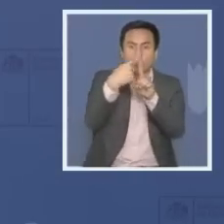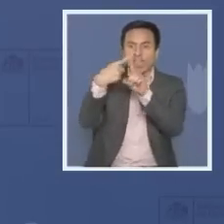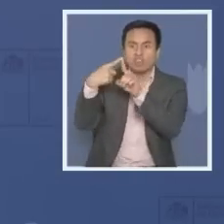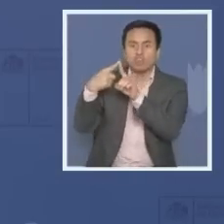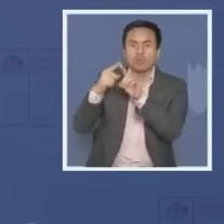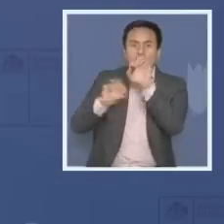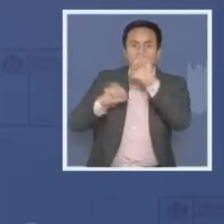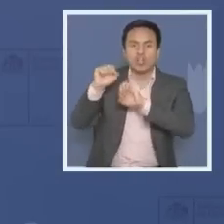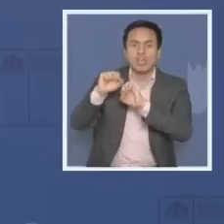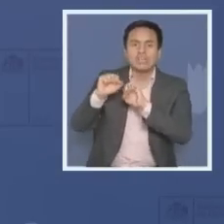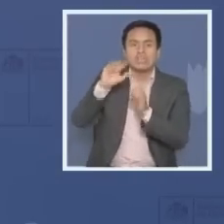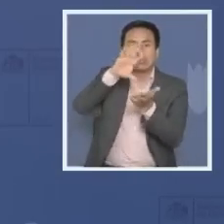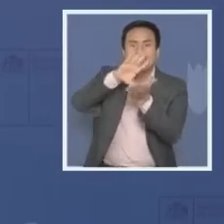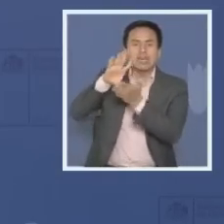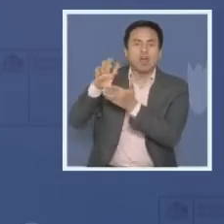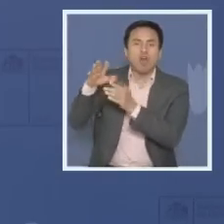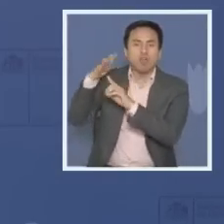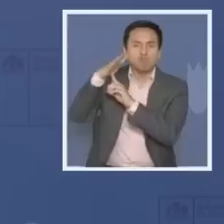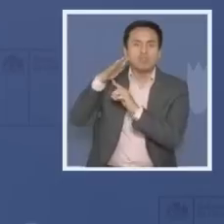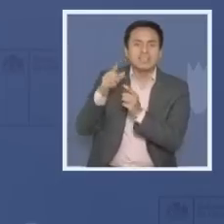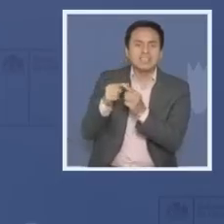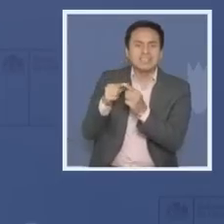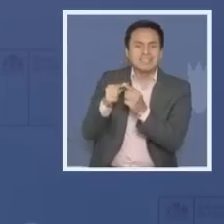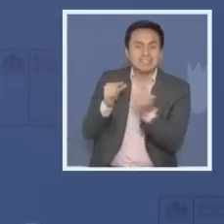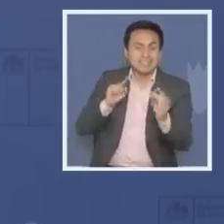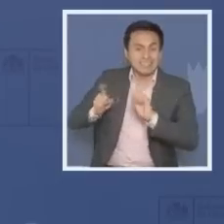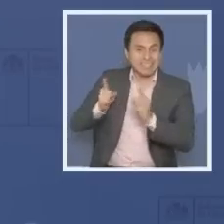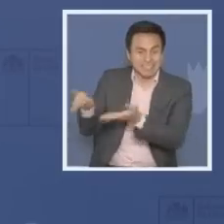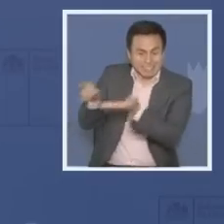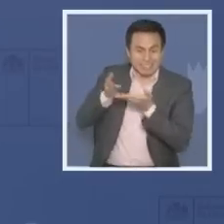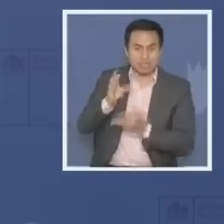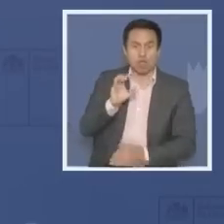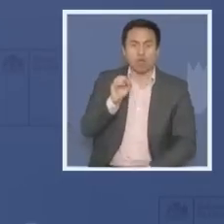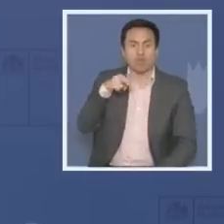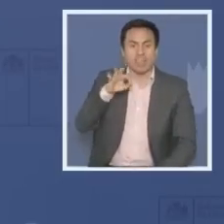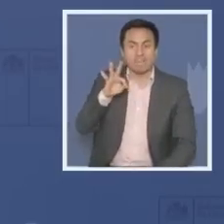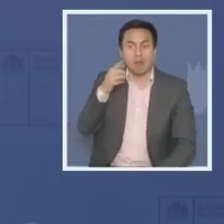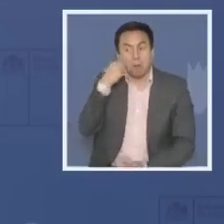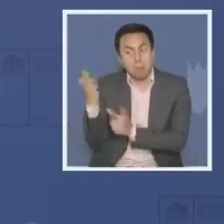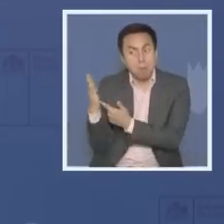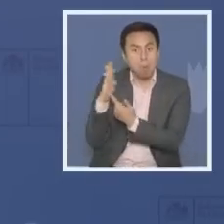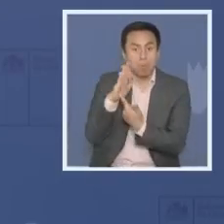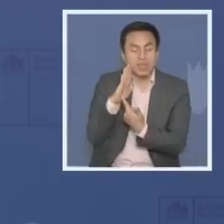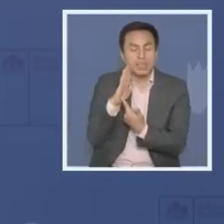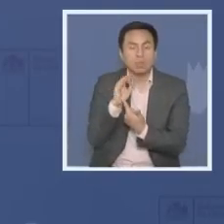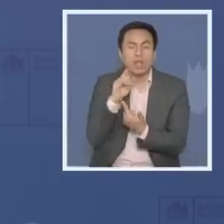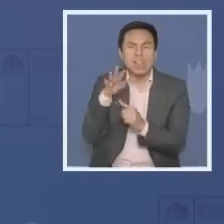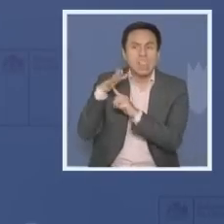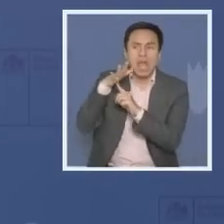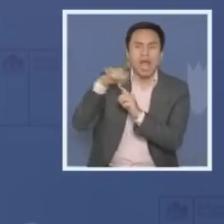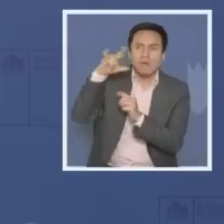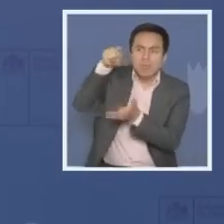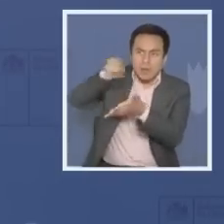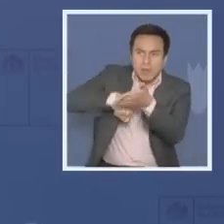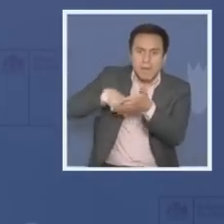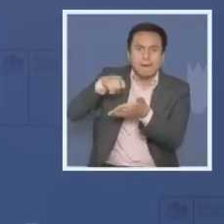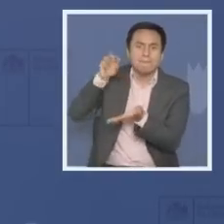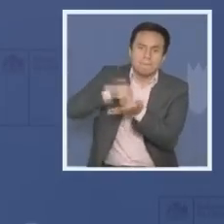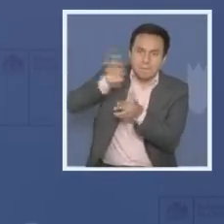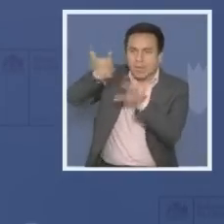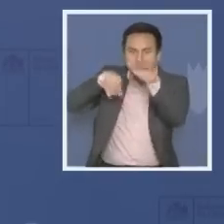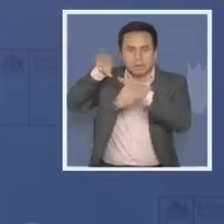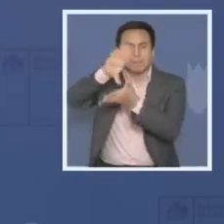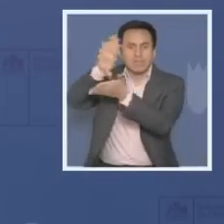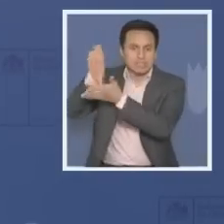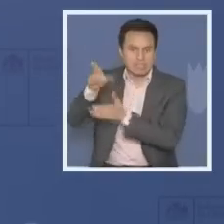con proveedores internacionales, no en el COGRID nacional. Entonces ahí CONAF nos tiene que traer su propuesta de naves adicionales que pudiéramos traer